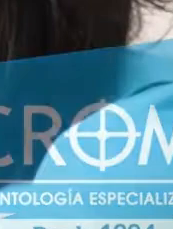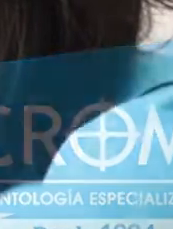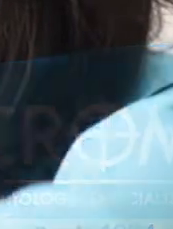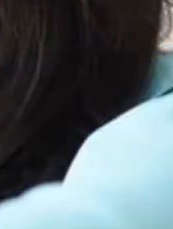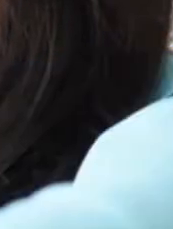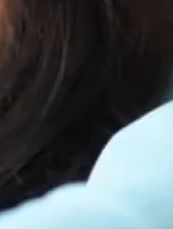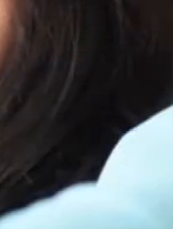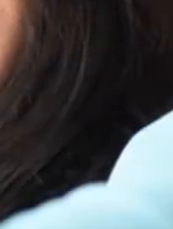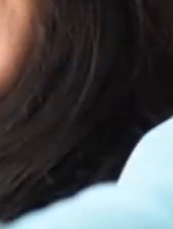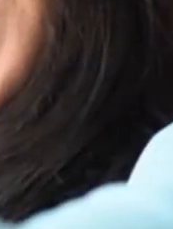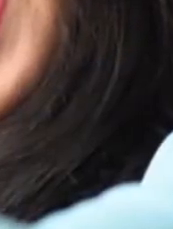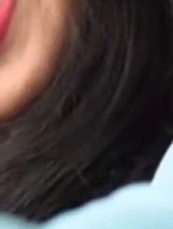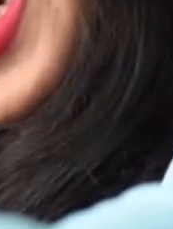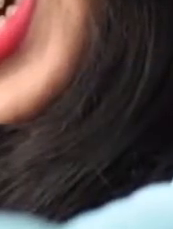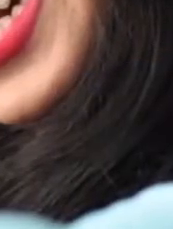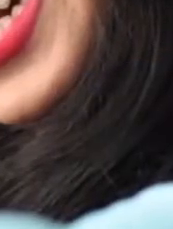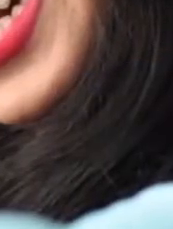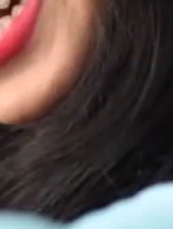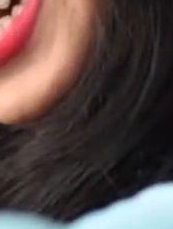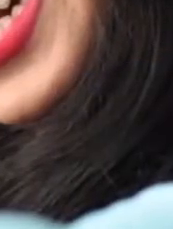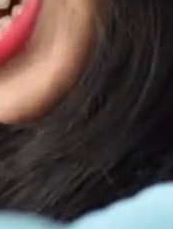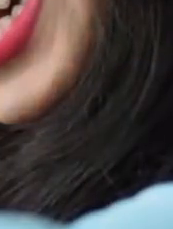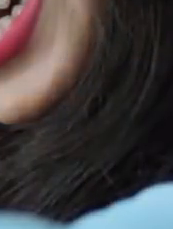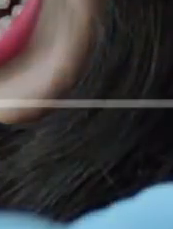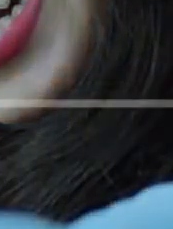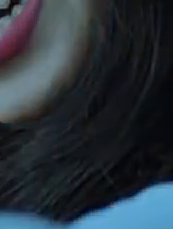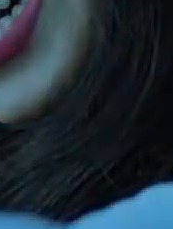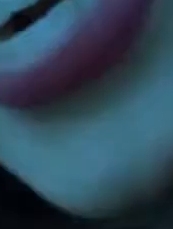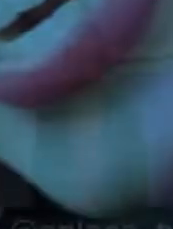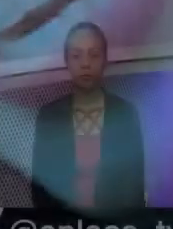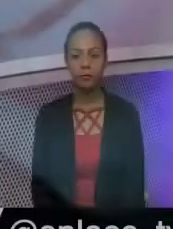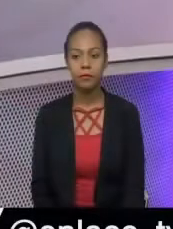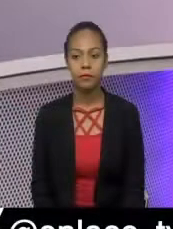Crohn es odontología especializada.